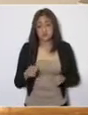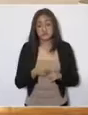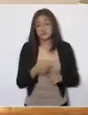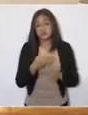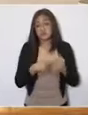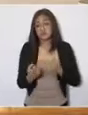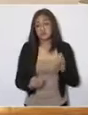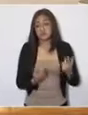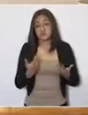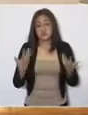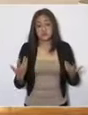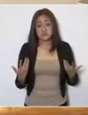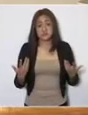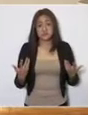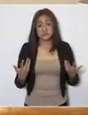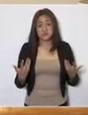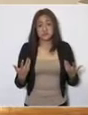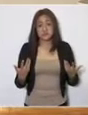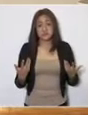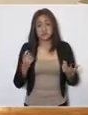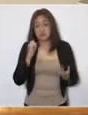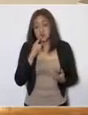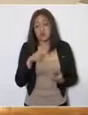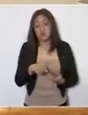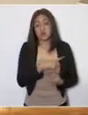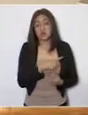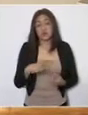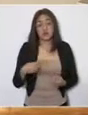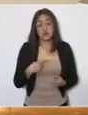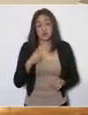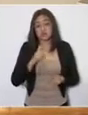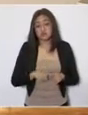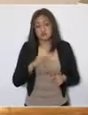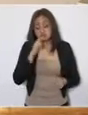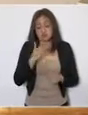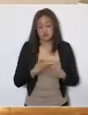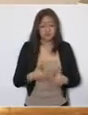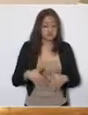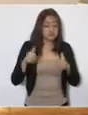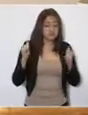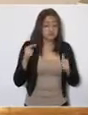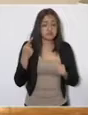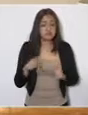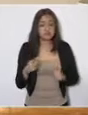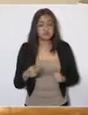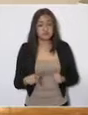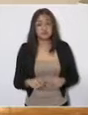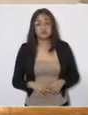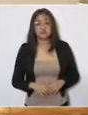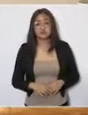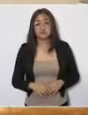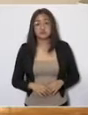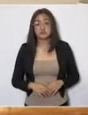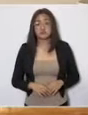quién es es algo que tiene que deslindarse por la autoridad de investigador